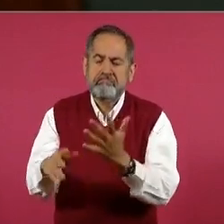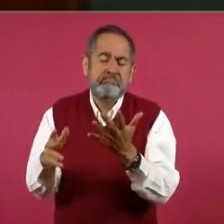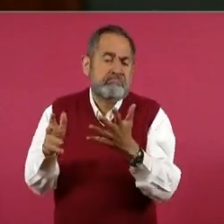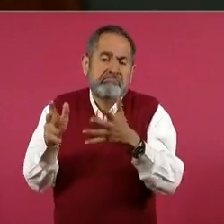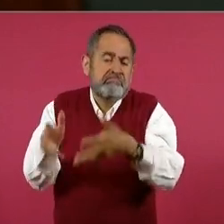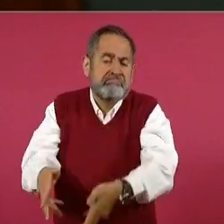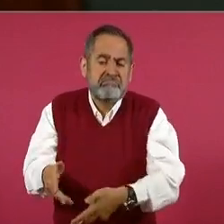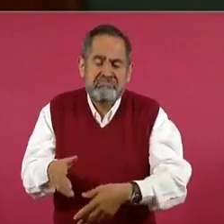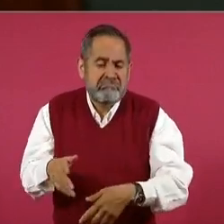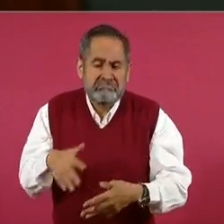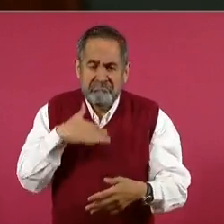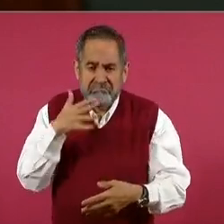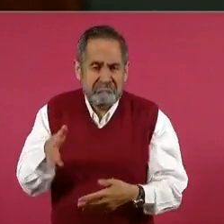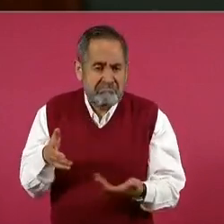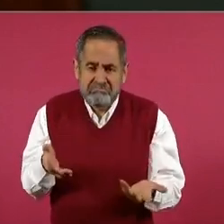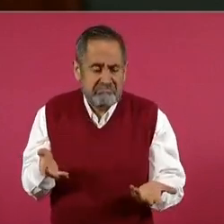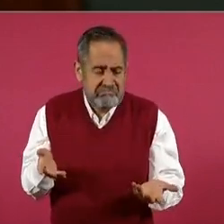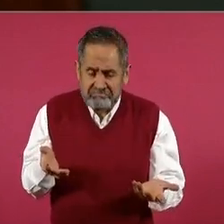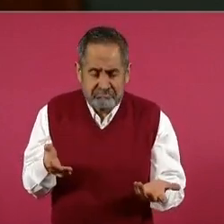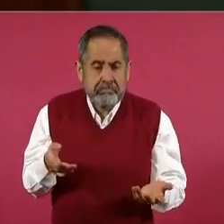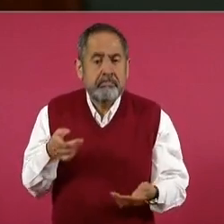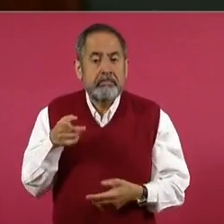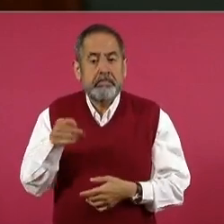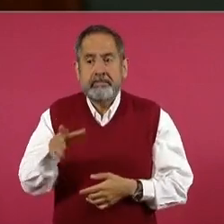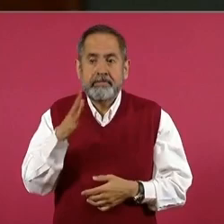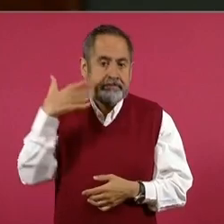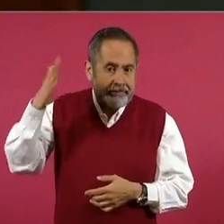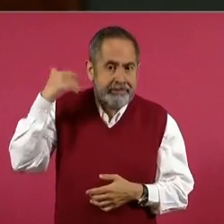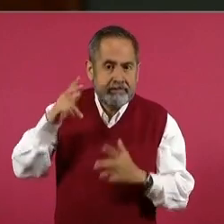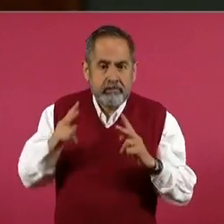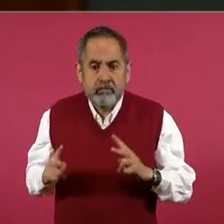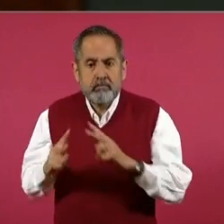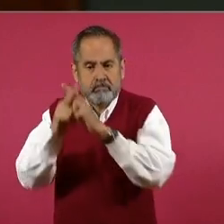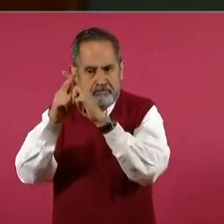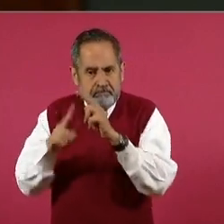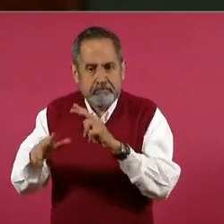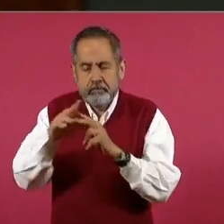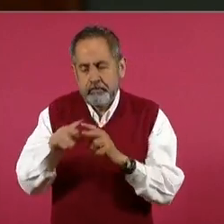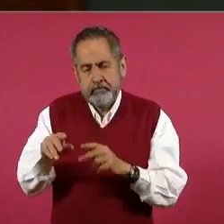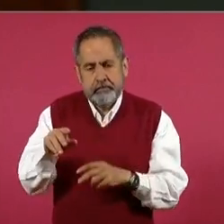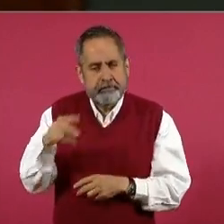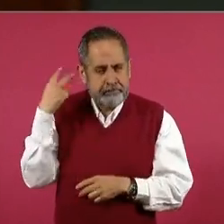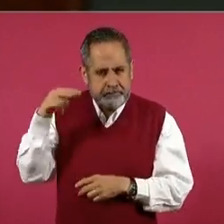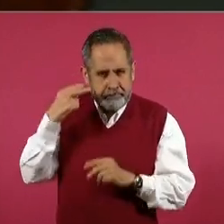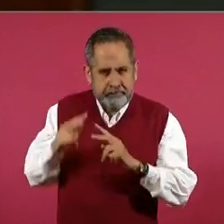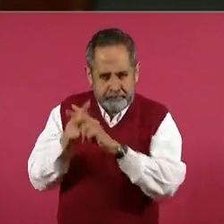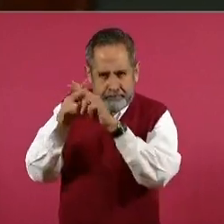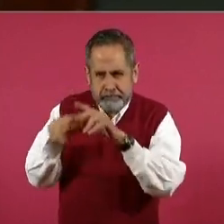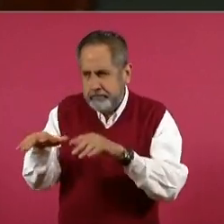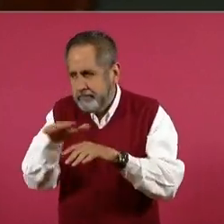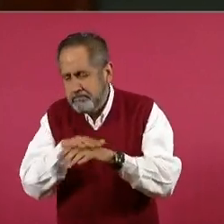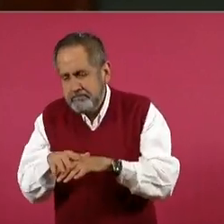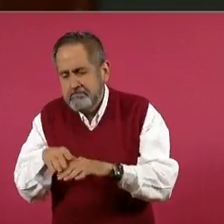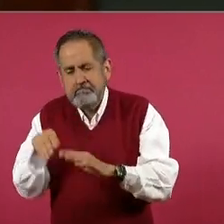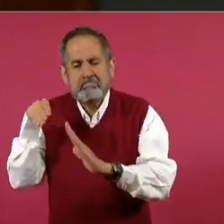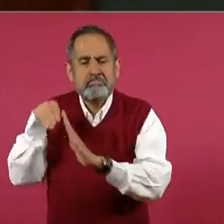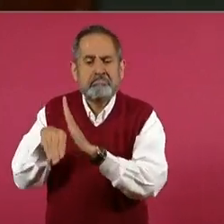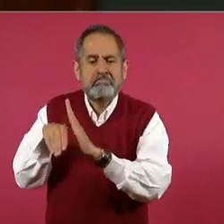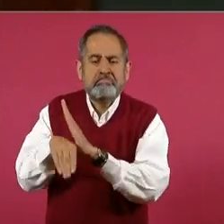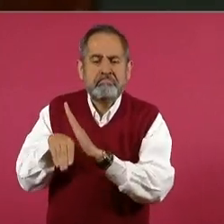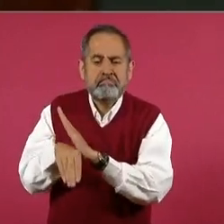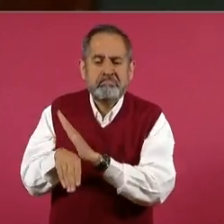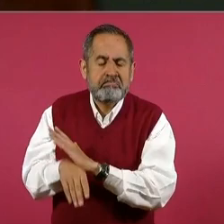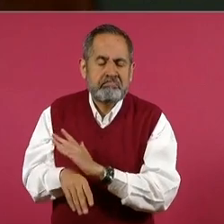también pues un desarrollo económico para lo que era Poza Rica y varias regiones, pero lamentablemente esto se